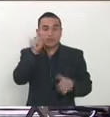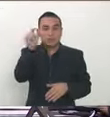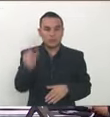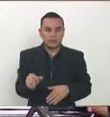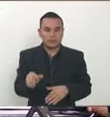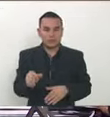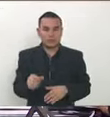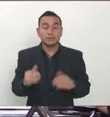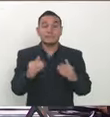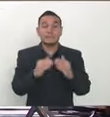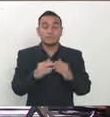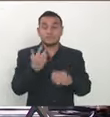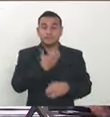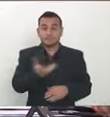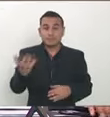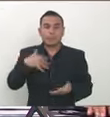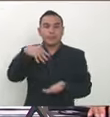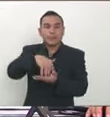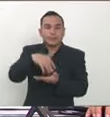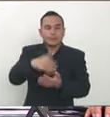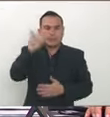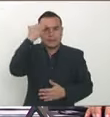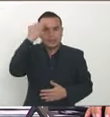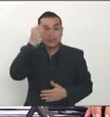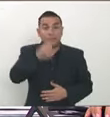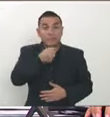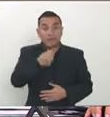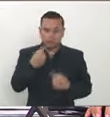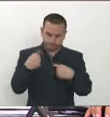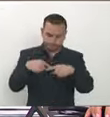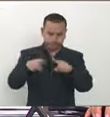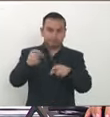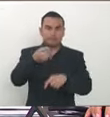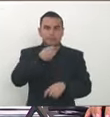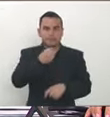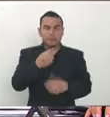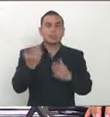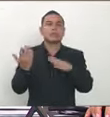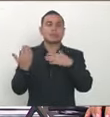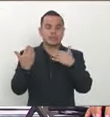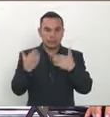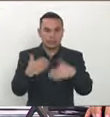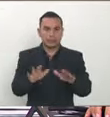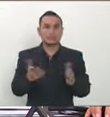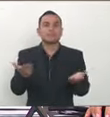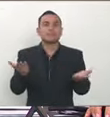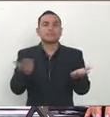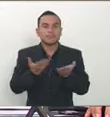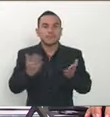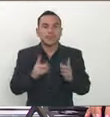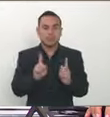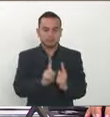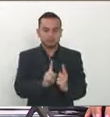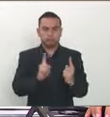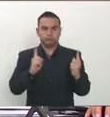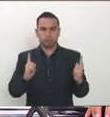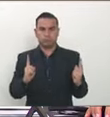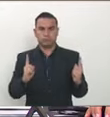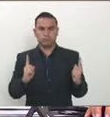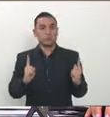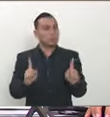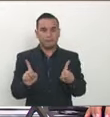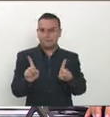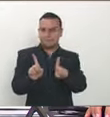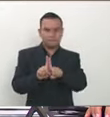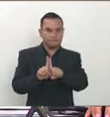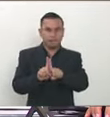epidemiológicos, ya la población está informada, aunque la vamos a seguir informando, ya hicimos el distanciamiento social, como lo